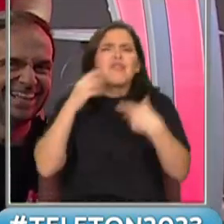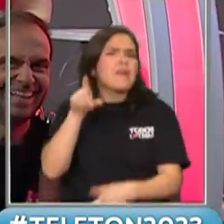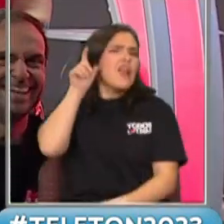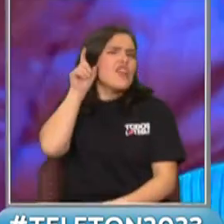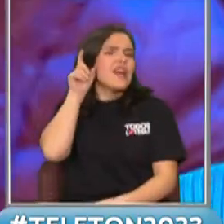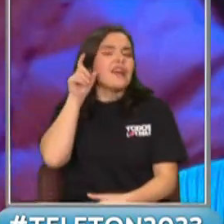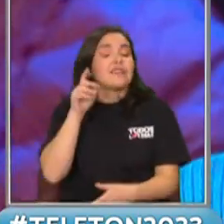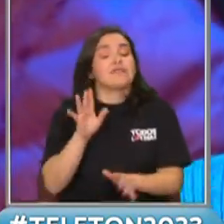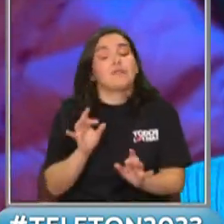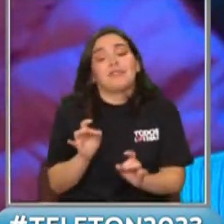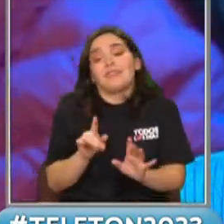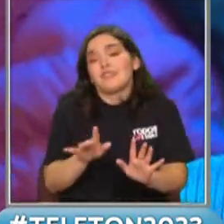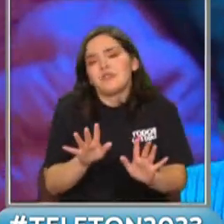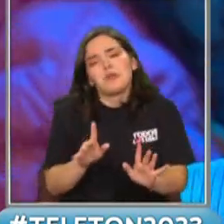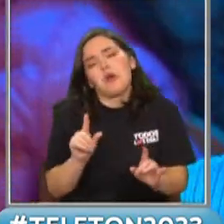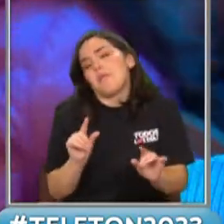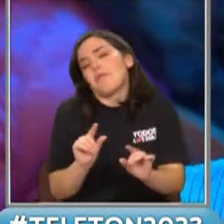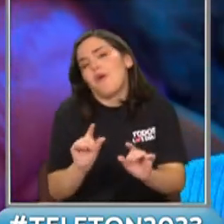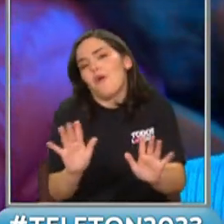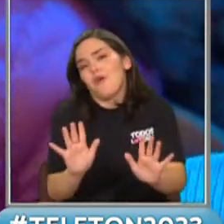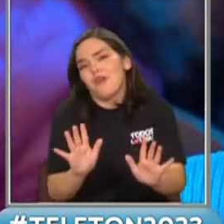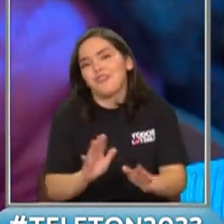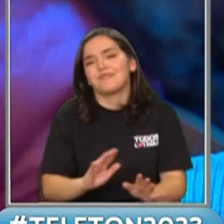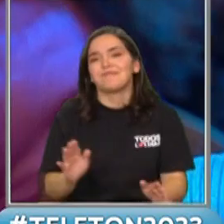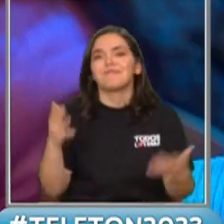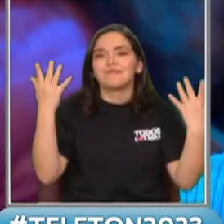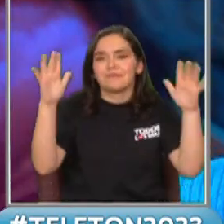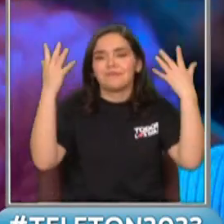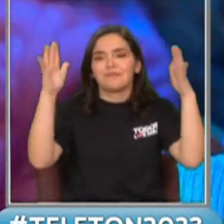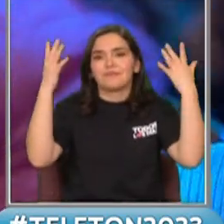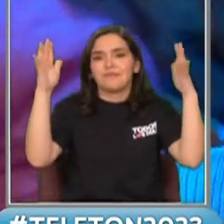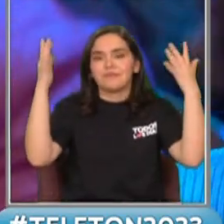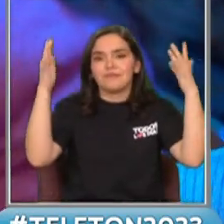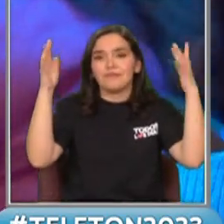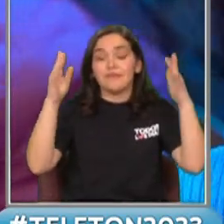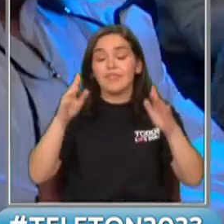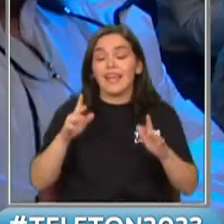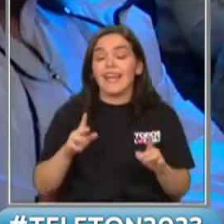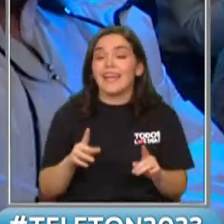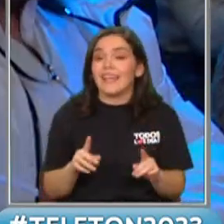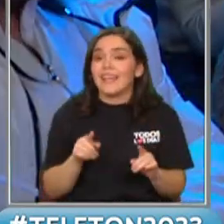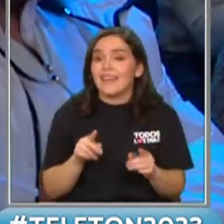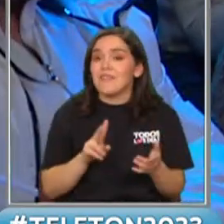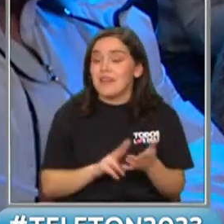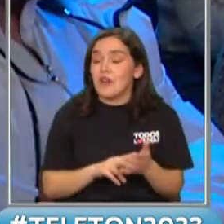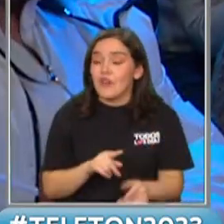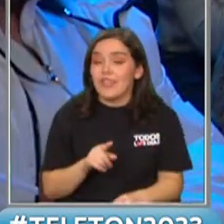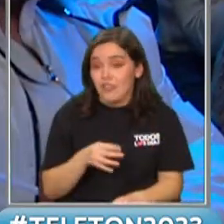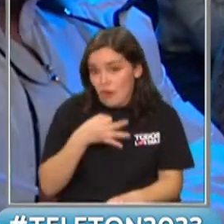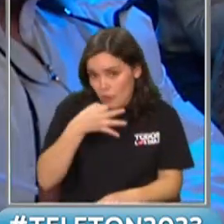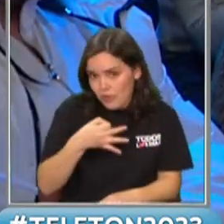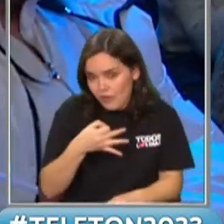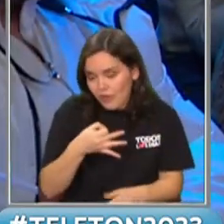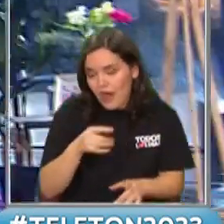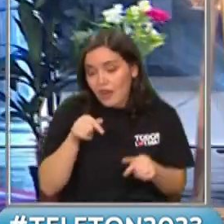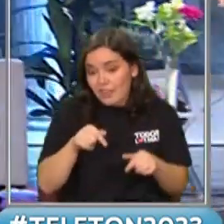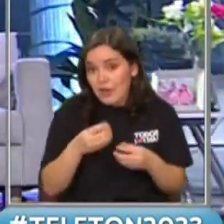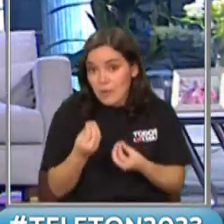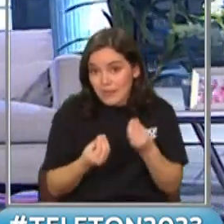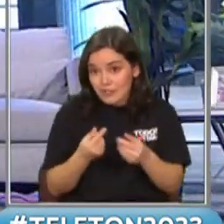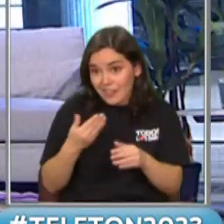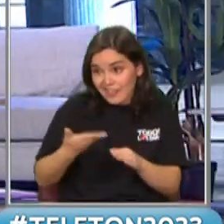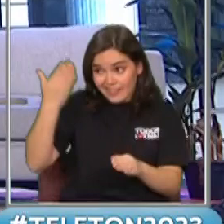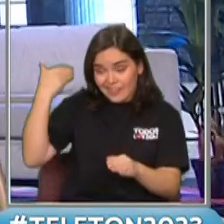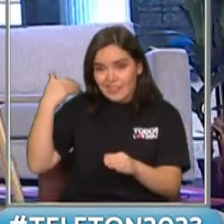pero una cosa poca también de hecho Oye te cuento algo que nos pasó acá atrás